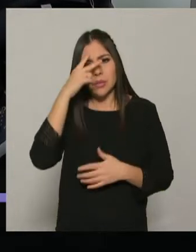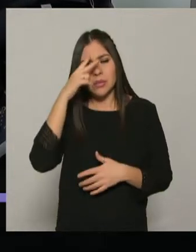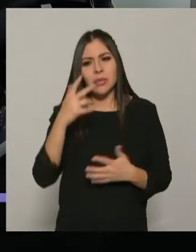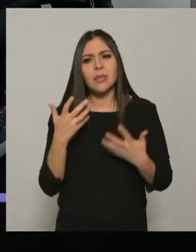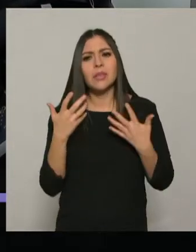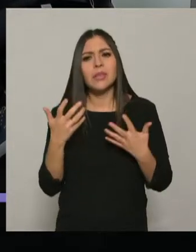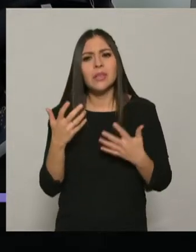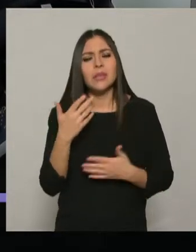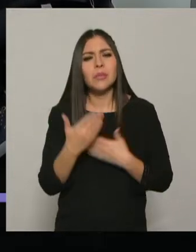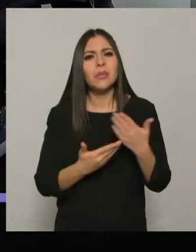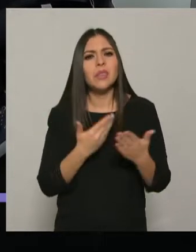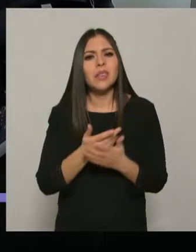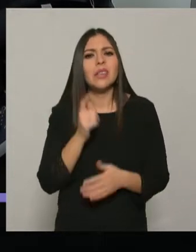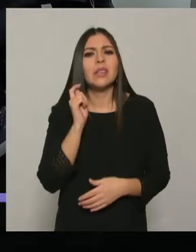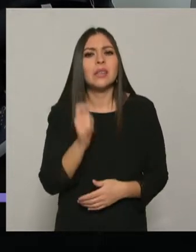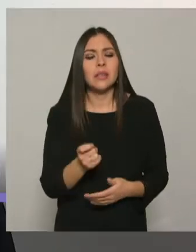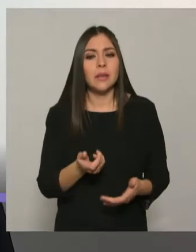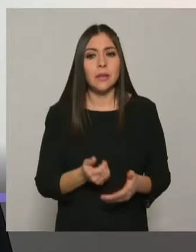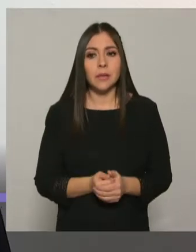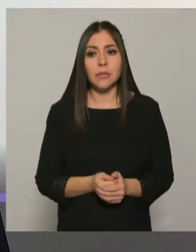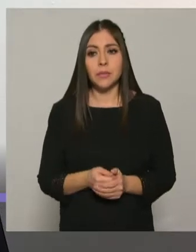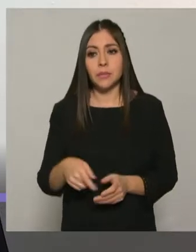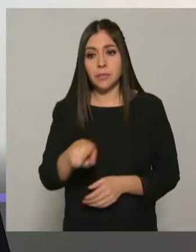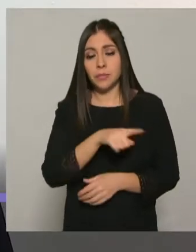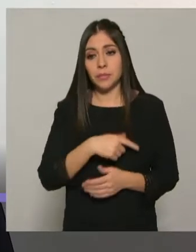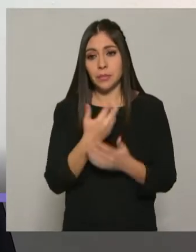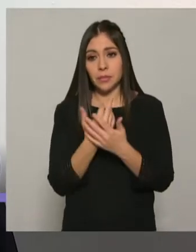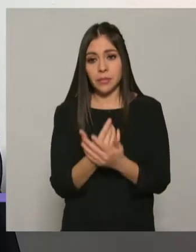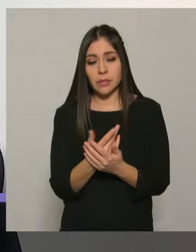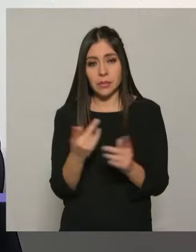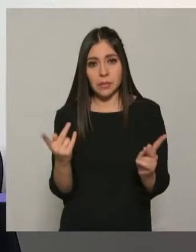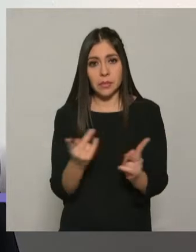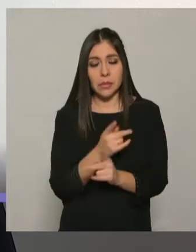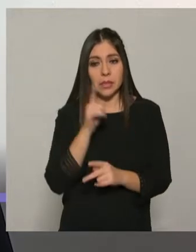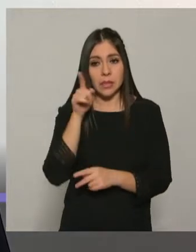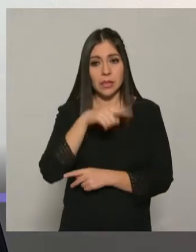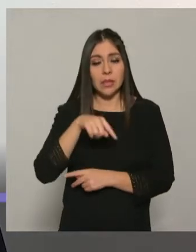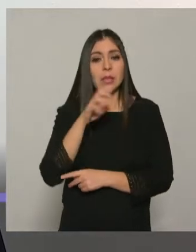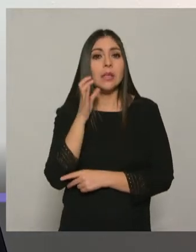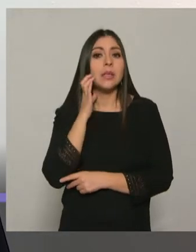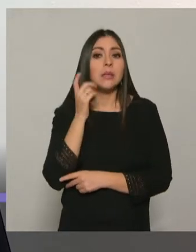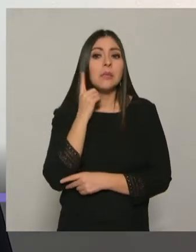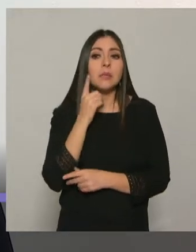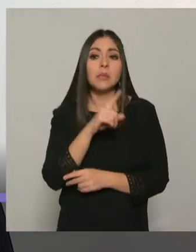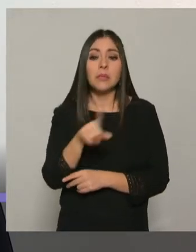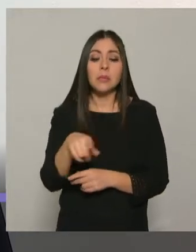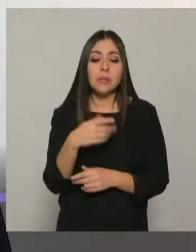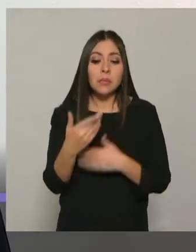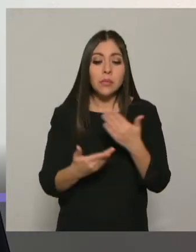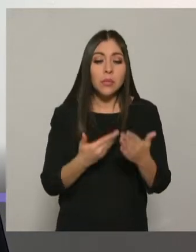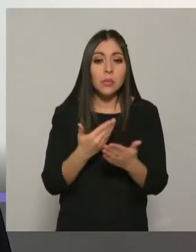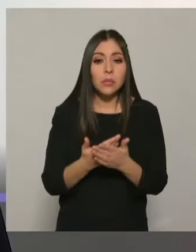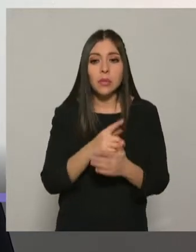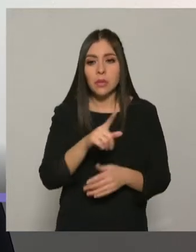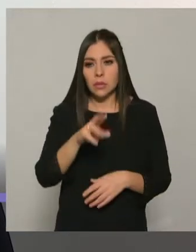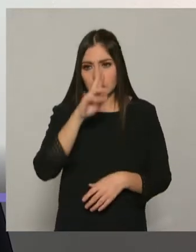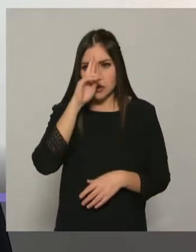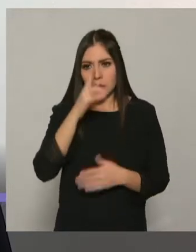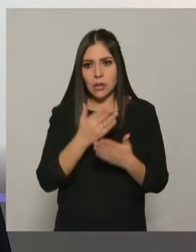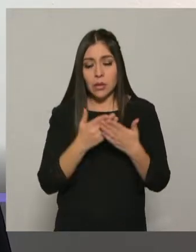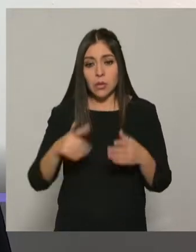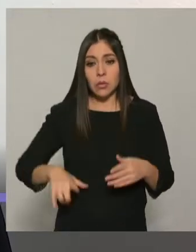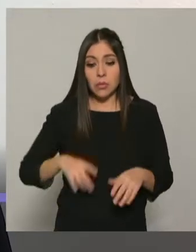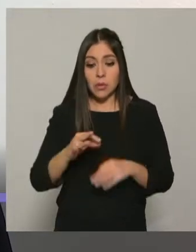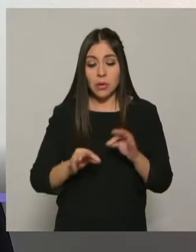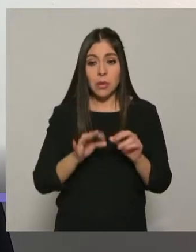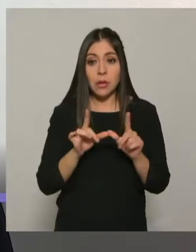iniciativa? nosotras estamos esperando lo que suceda en el Congreso de la Unión, respetaremos lo que suceda ahí y el gobierno está listo para que una vez